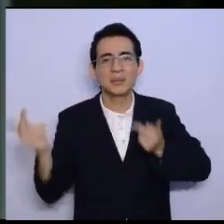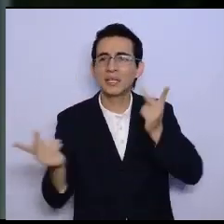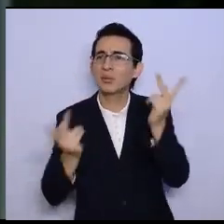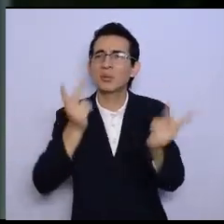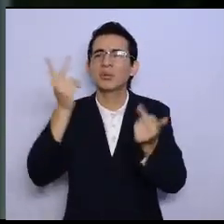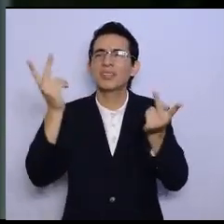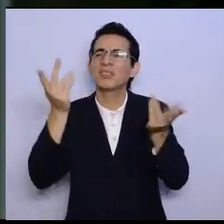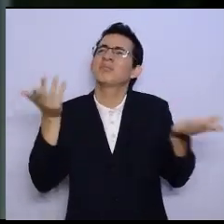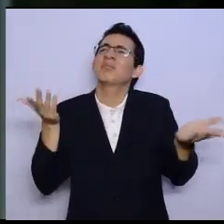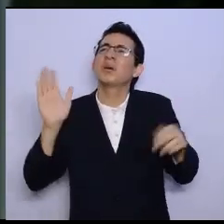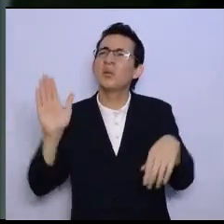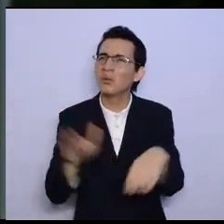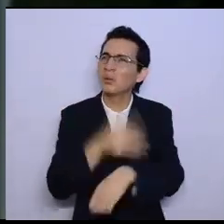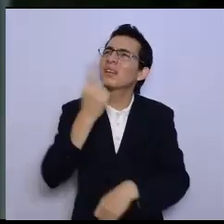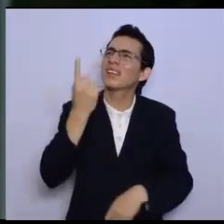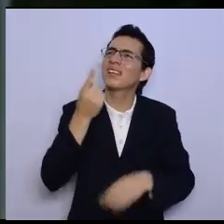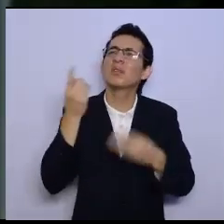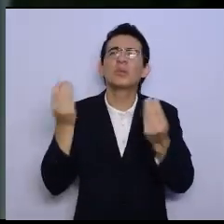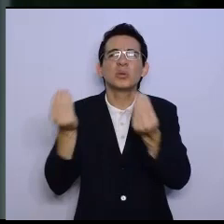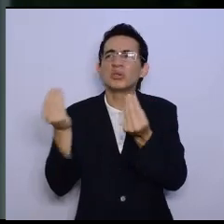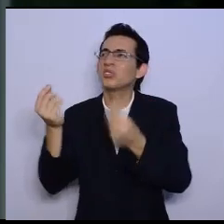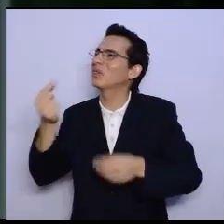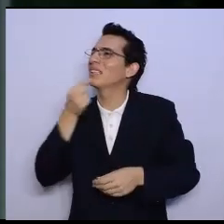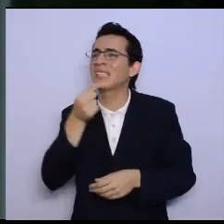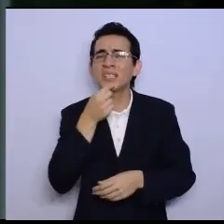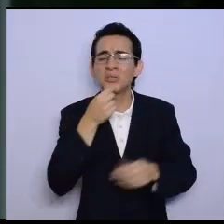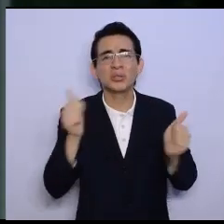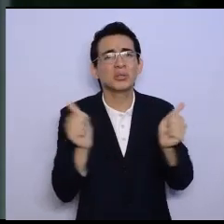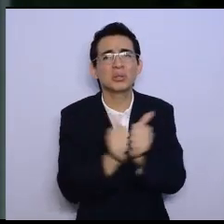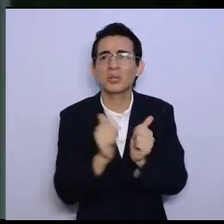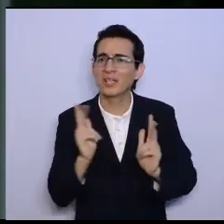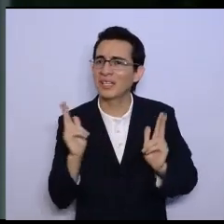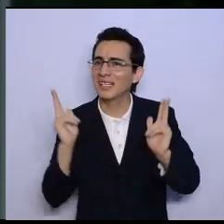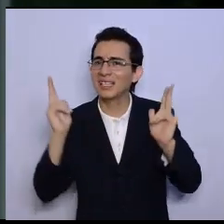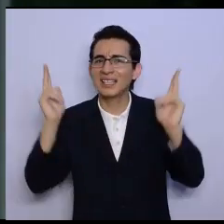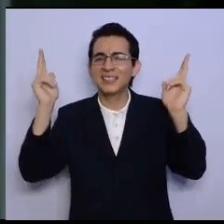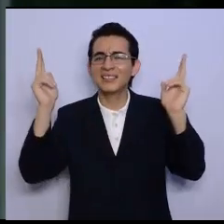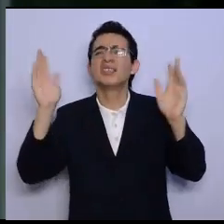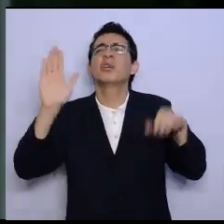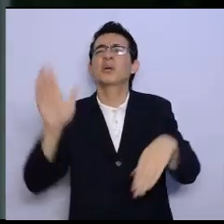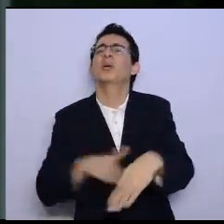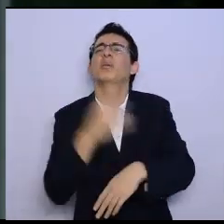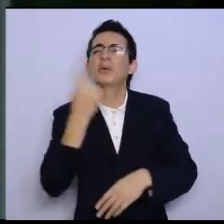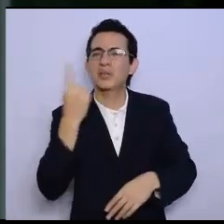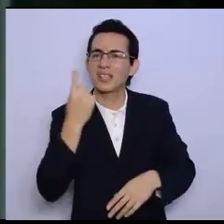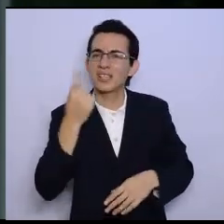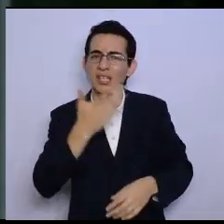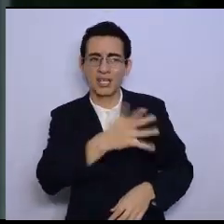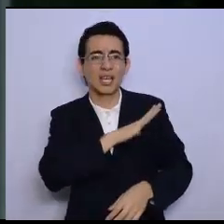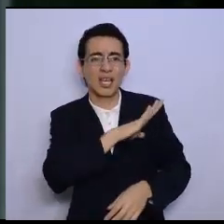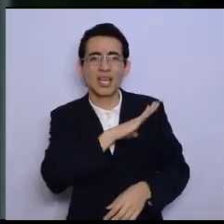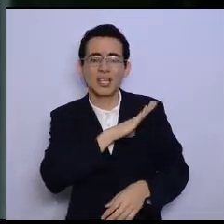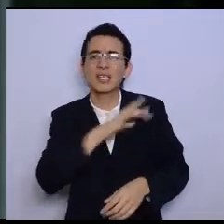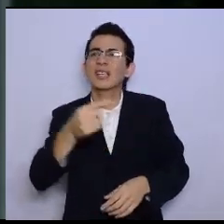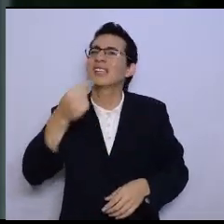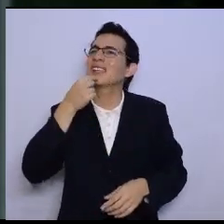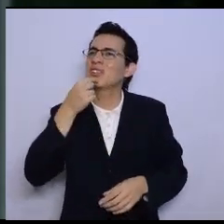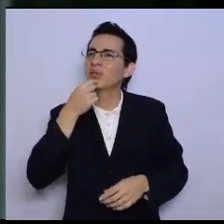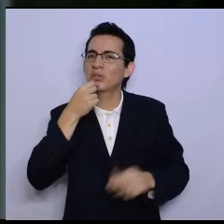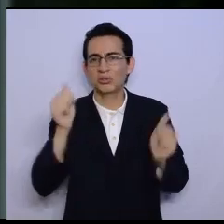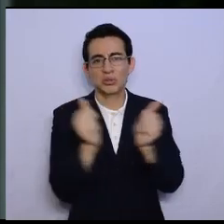con cáncer? Decía. ¿Por qué algunos los atacan enfermedades tan